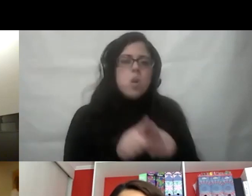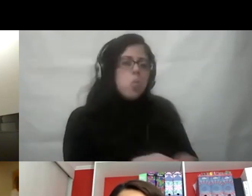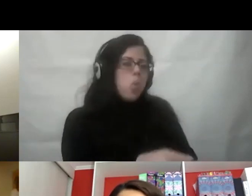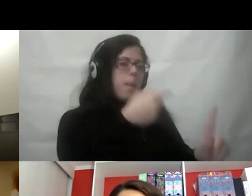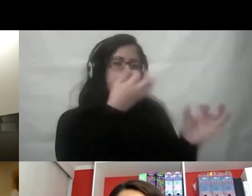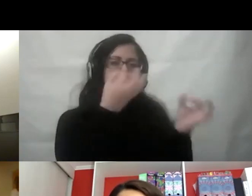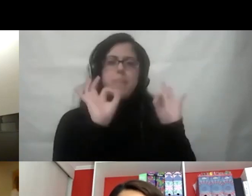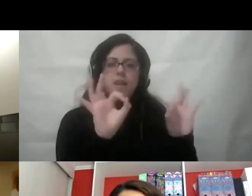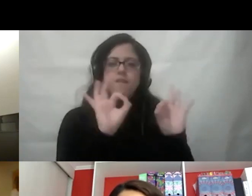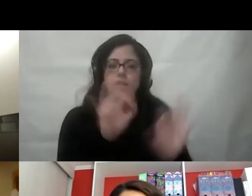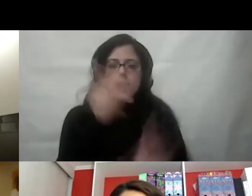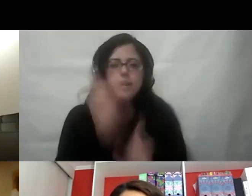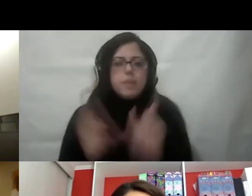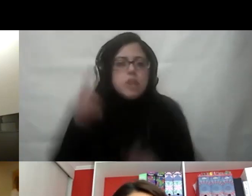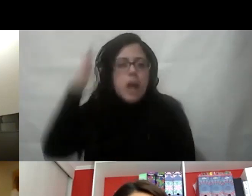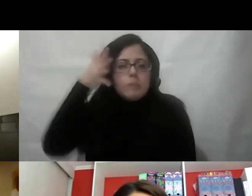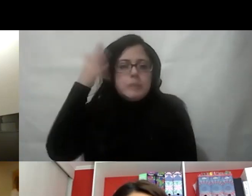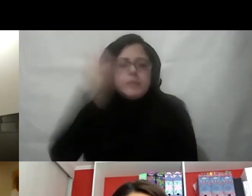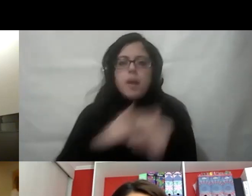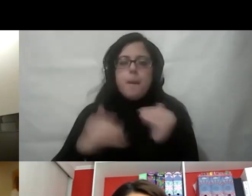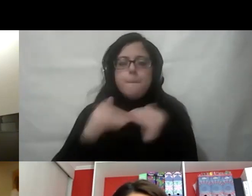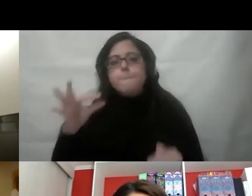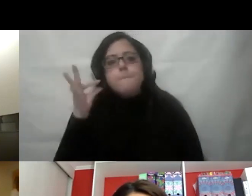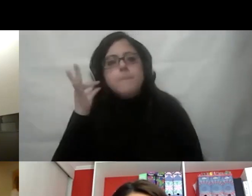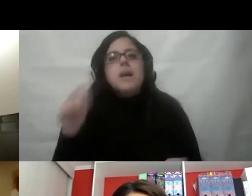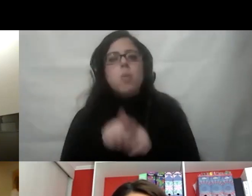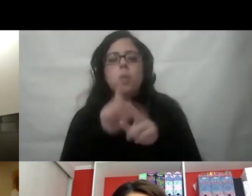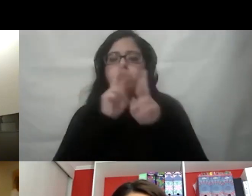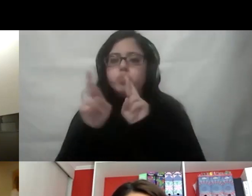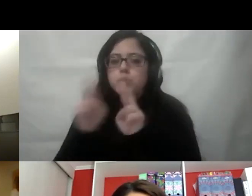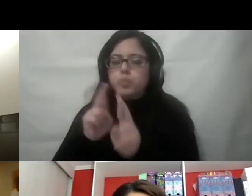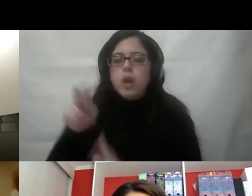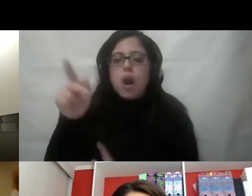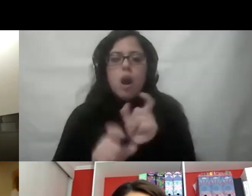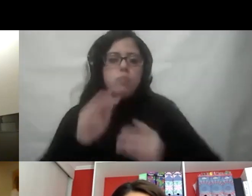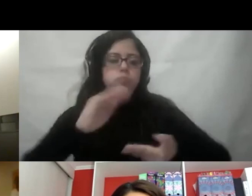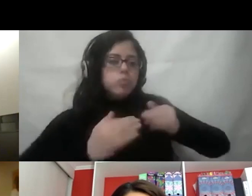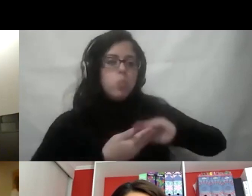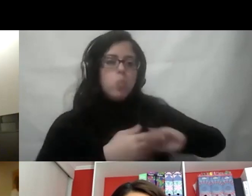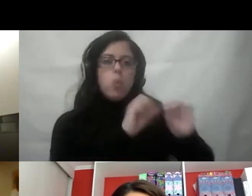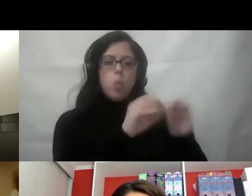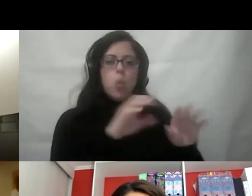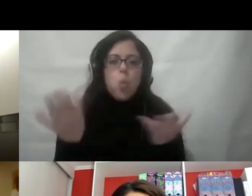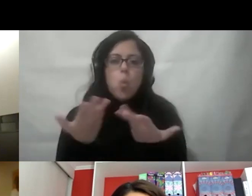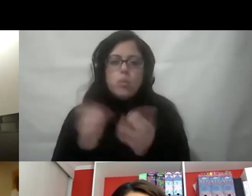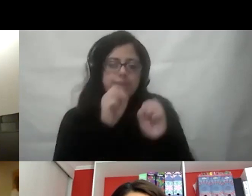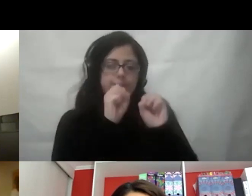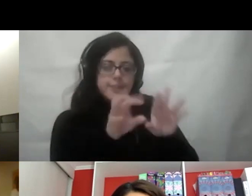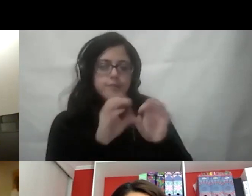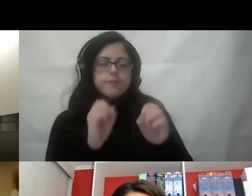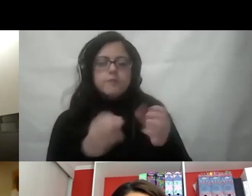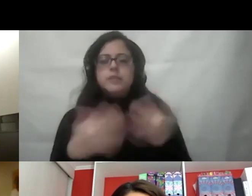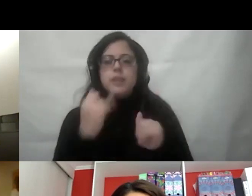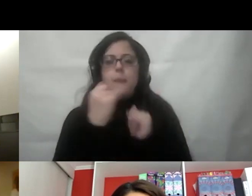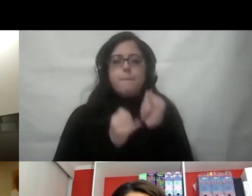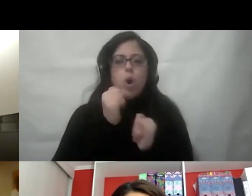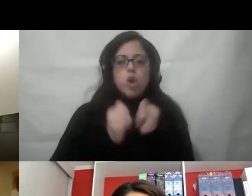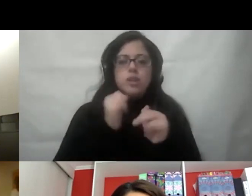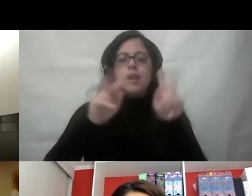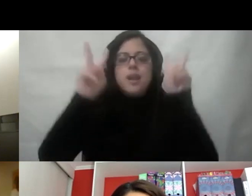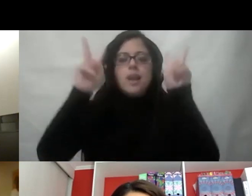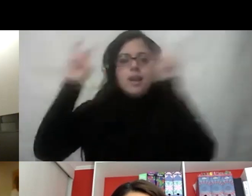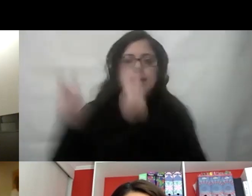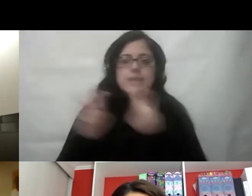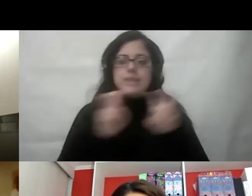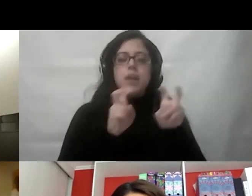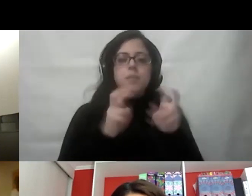tienen ahí, en que pretendimos responder a la demanda de la comunidad educativa de cómo enseñar a distancia en el contexto de la pandemia. Me